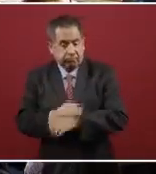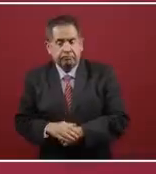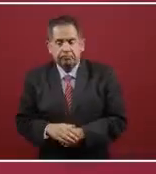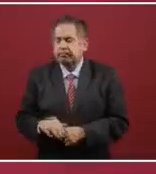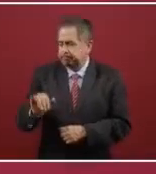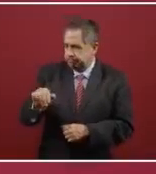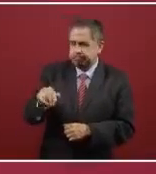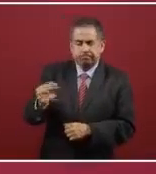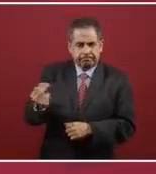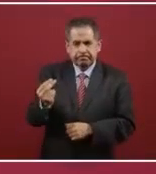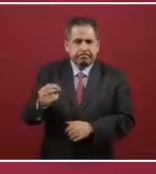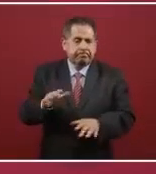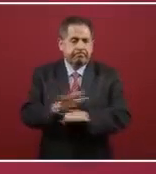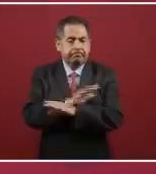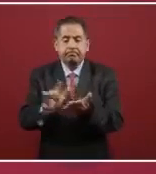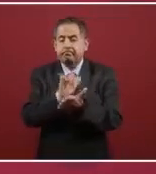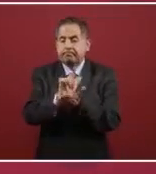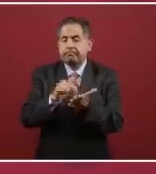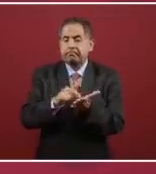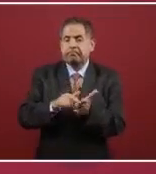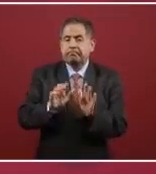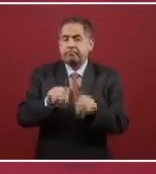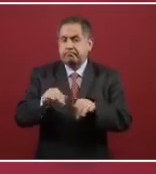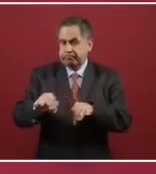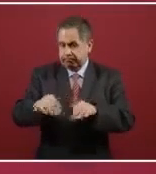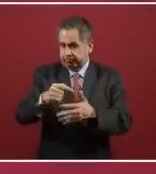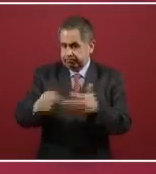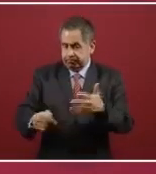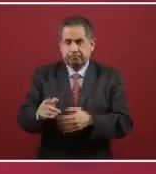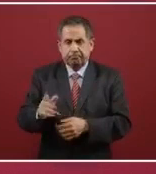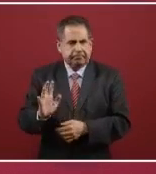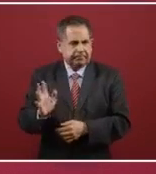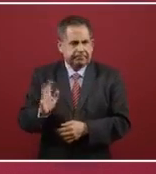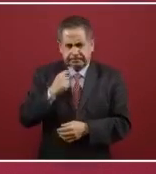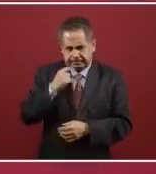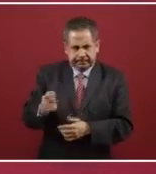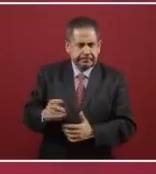tema de la reforma laboral. Yo